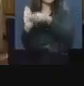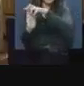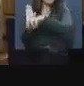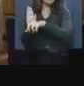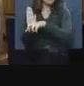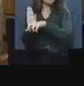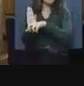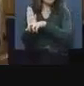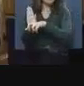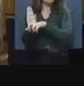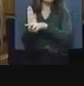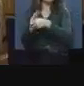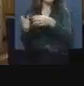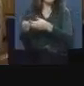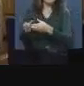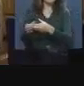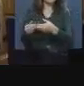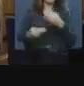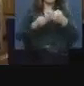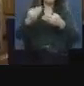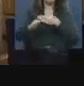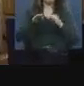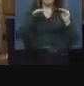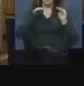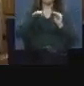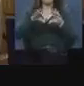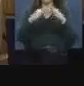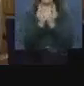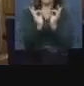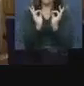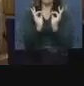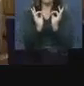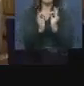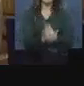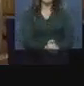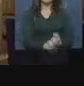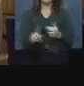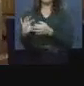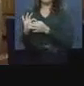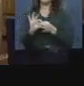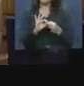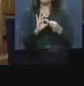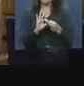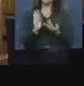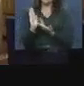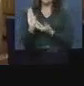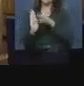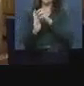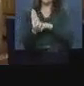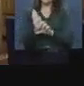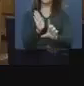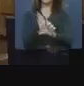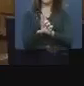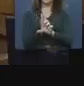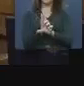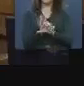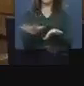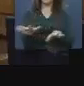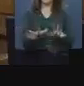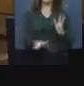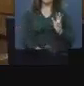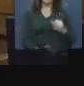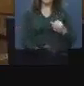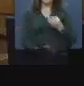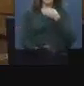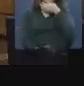que las fuerzas progresistas hemos apoyado vehementemente. Por eso, Este proyecto de ley, entre sus aspectos más dignos